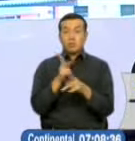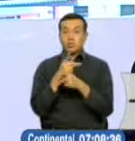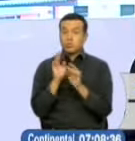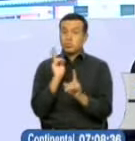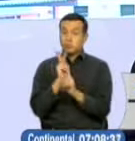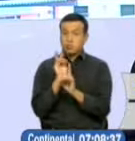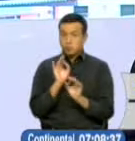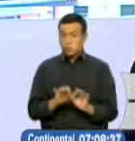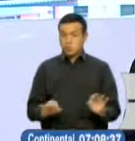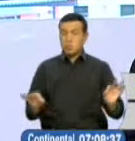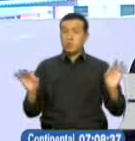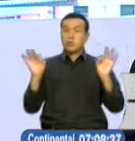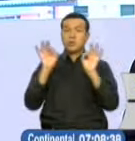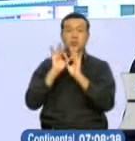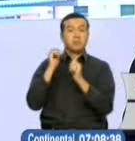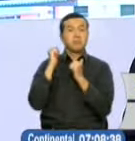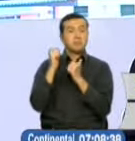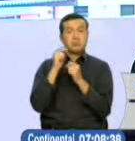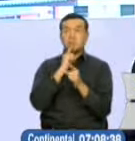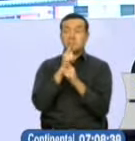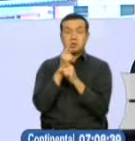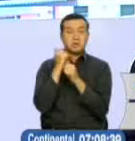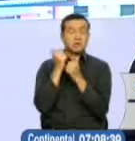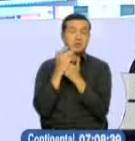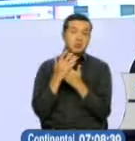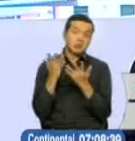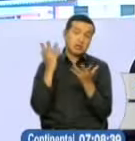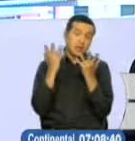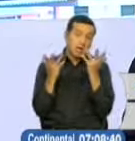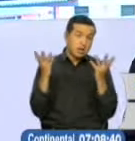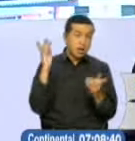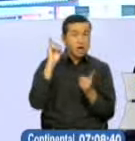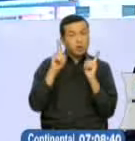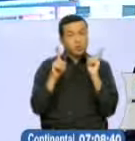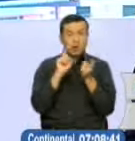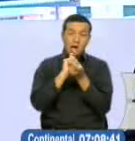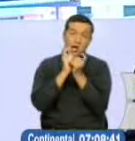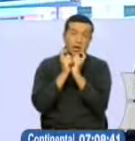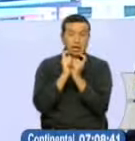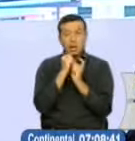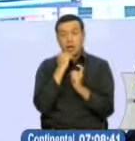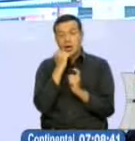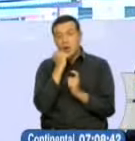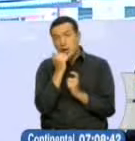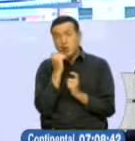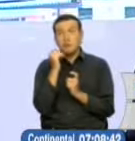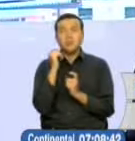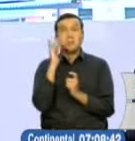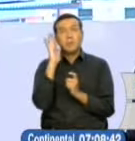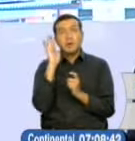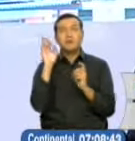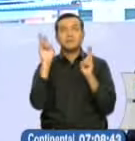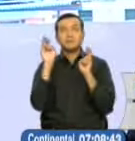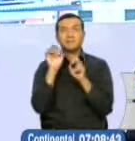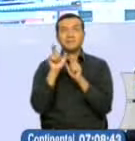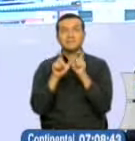elemento jurídico bastante bueno, bastante poderoso. Quizás algún ajuste para hacerlo más accesible, sobre todo que la gente lo conozca más.